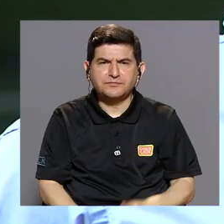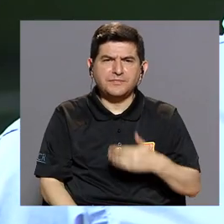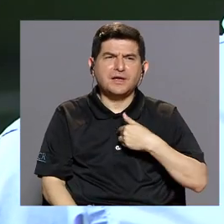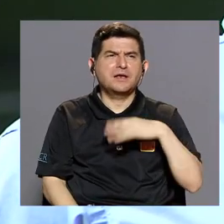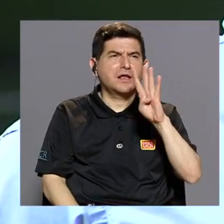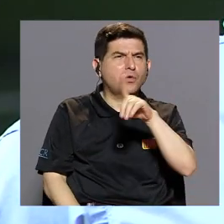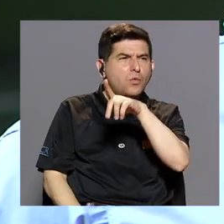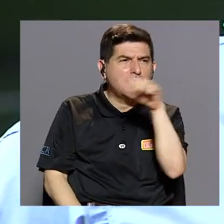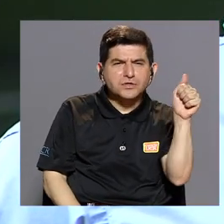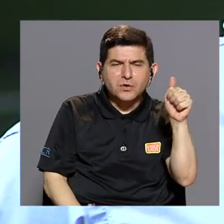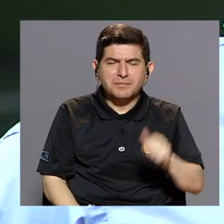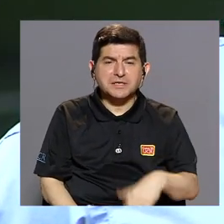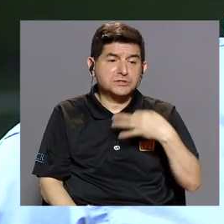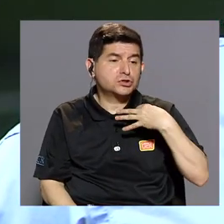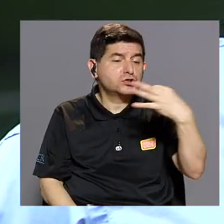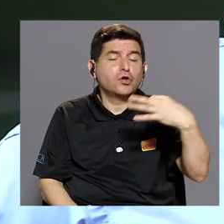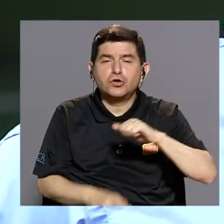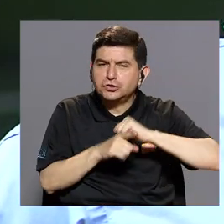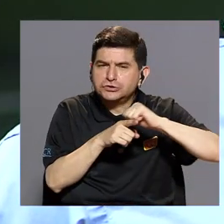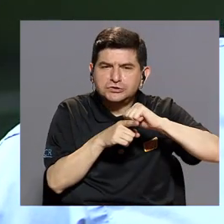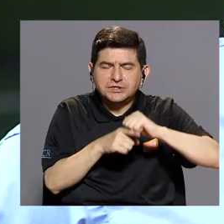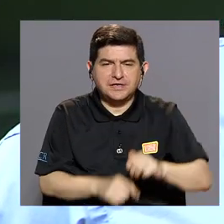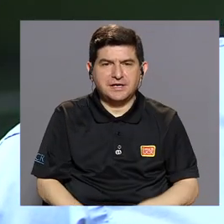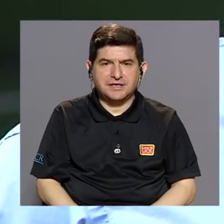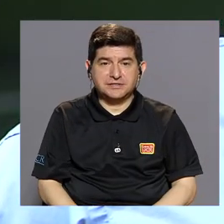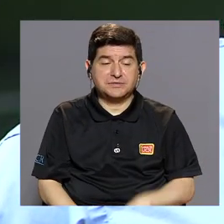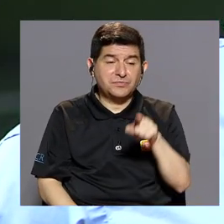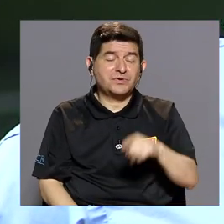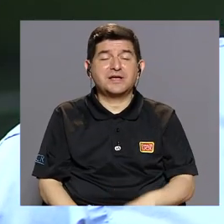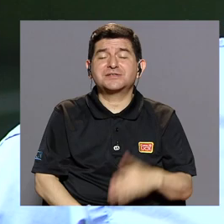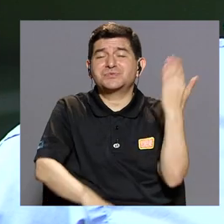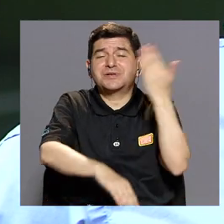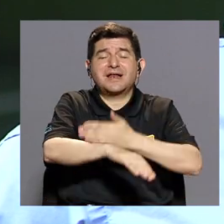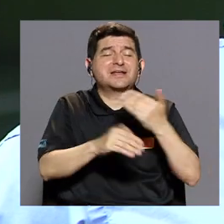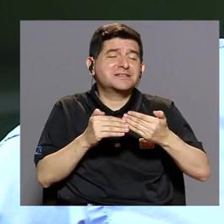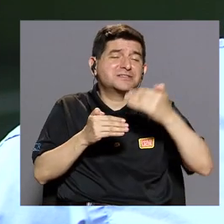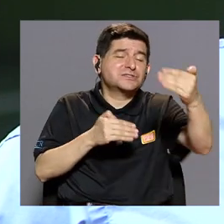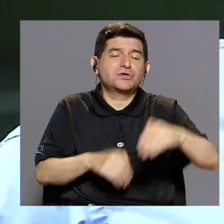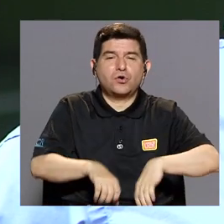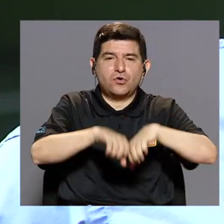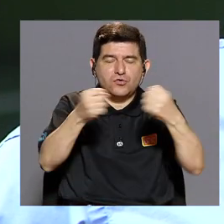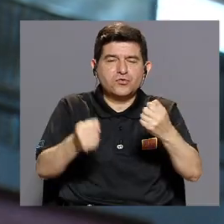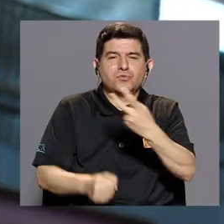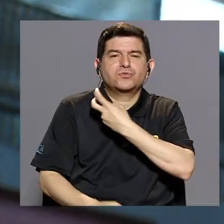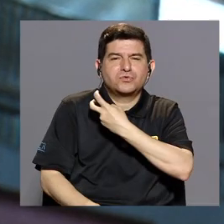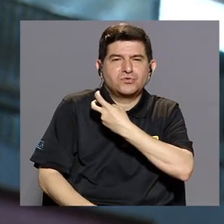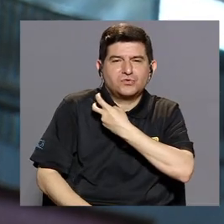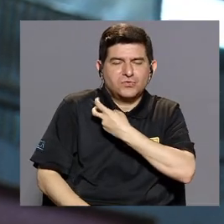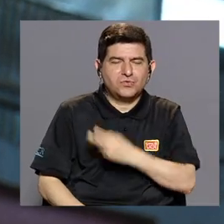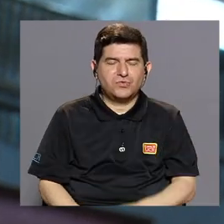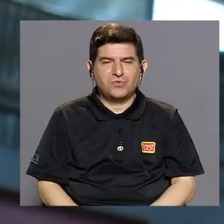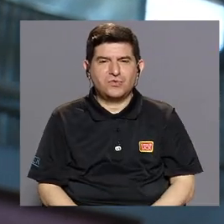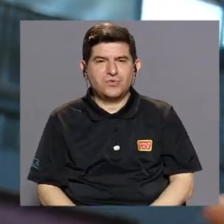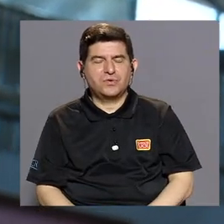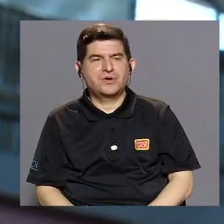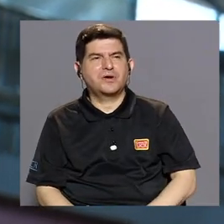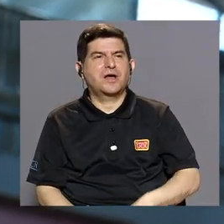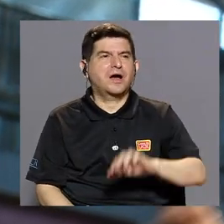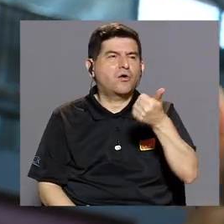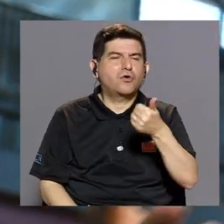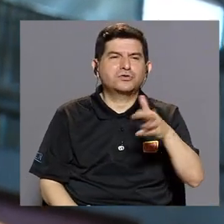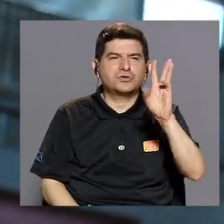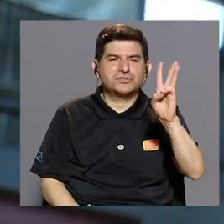ese grupo tiene 4 meses de estar yendo prácticamente todos los días. Porque las lesiones son a largo plazo, ¿verdad? El tema de la fractura de Noelia, hay 3 cruzados que son